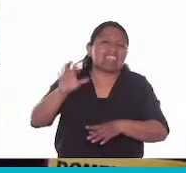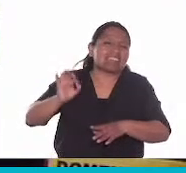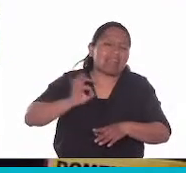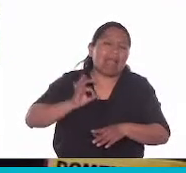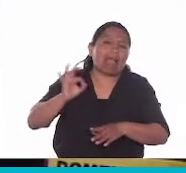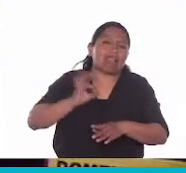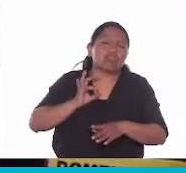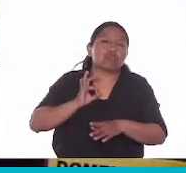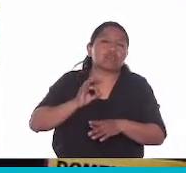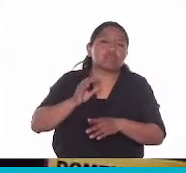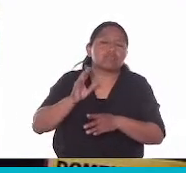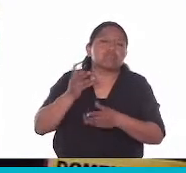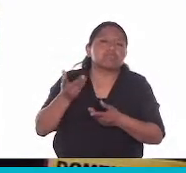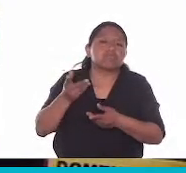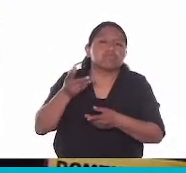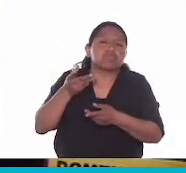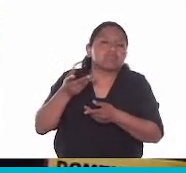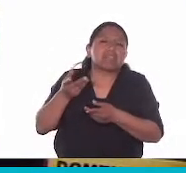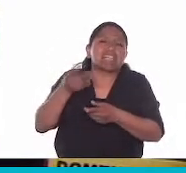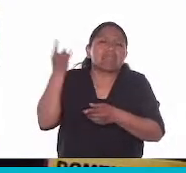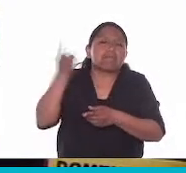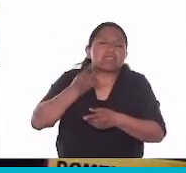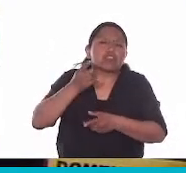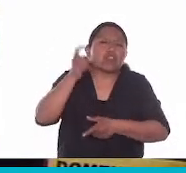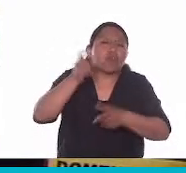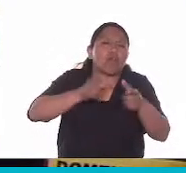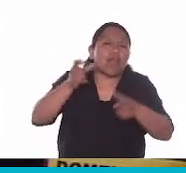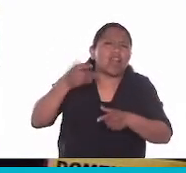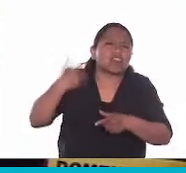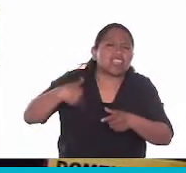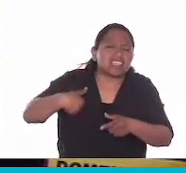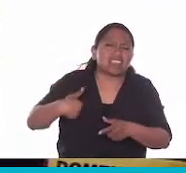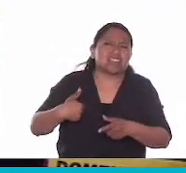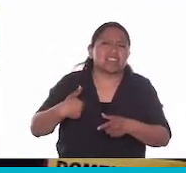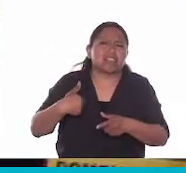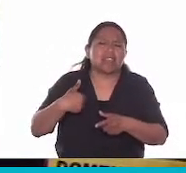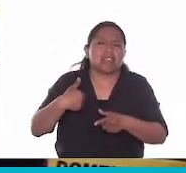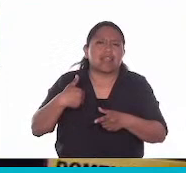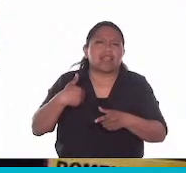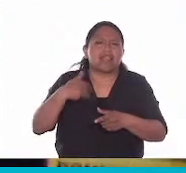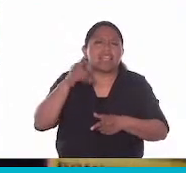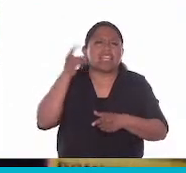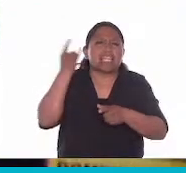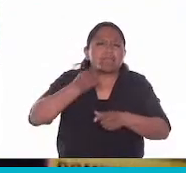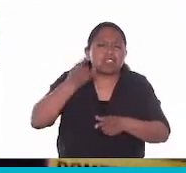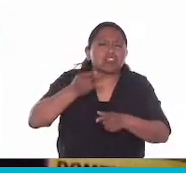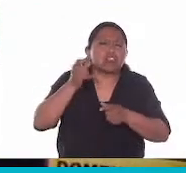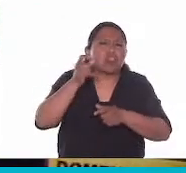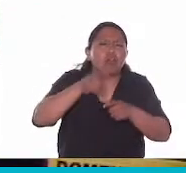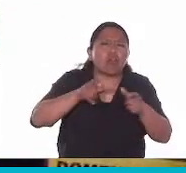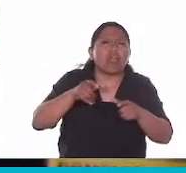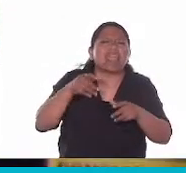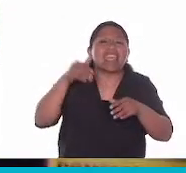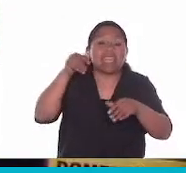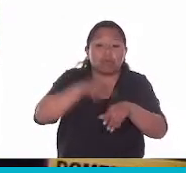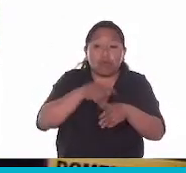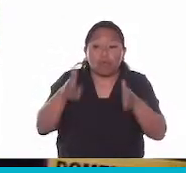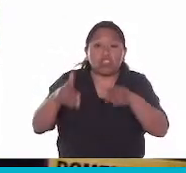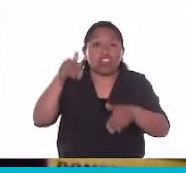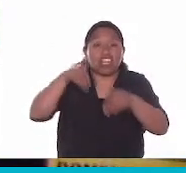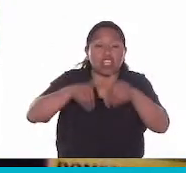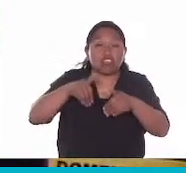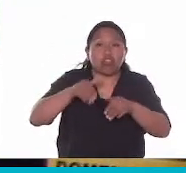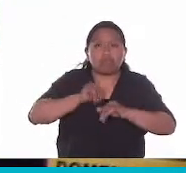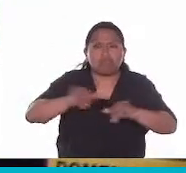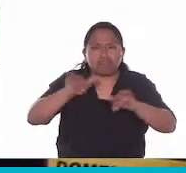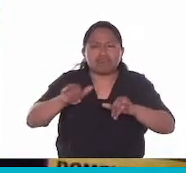a una persona que les mintió a los argentinos que le mintió a la expectativa de los argentinos en campaña electoral y después